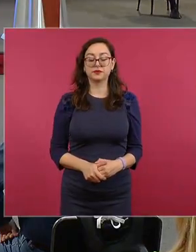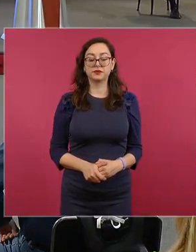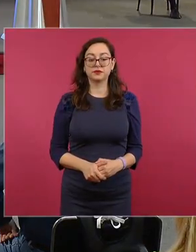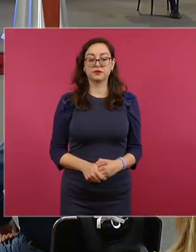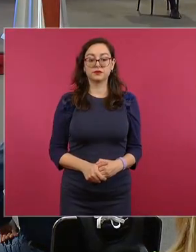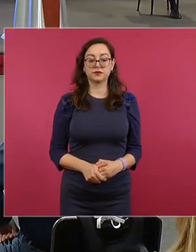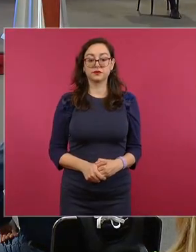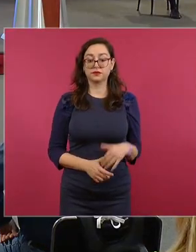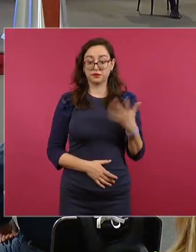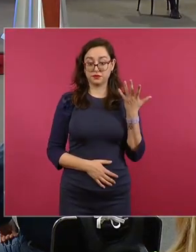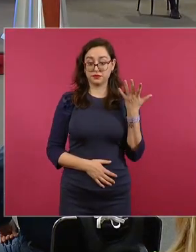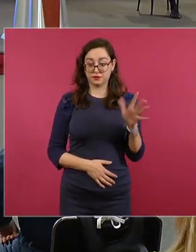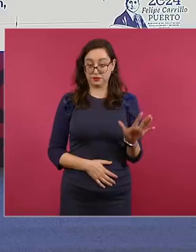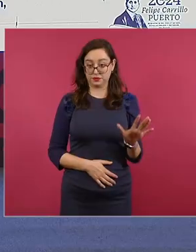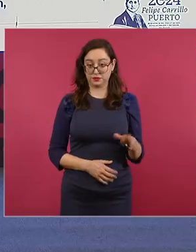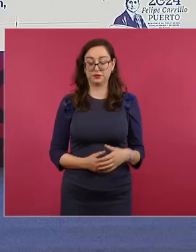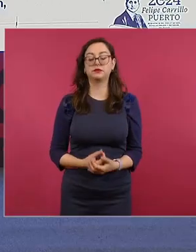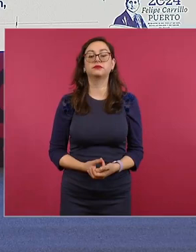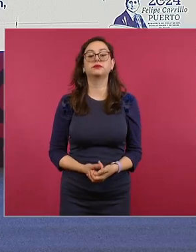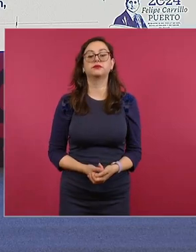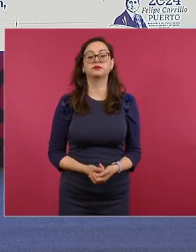Y 10,